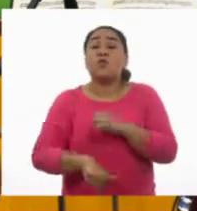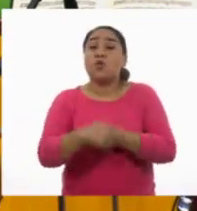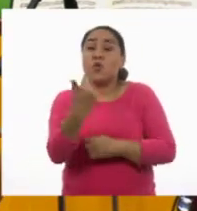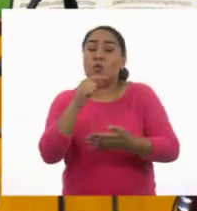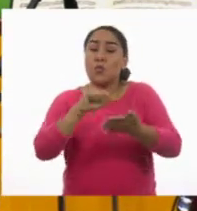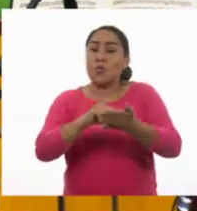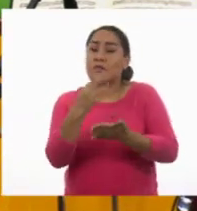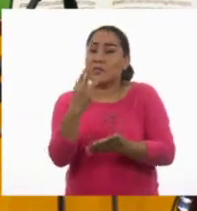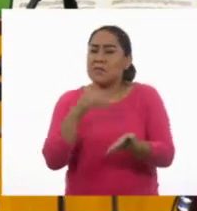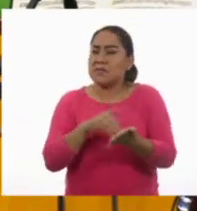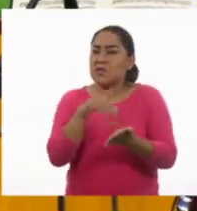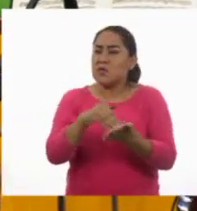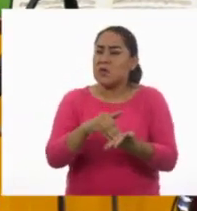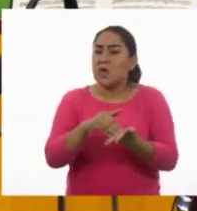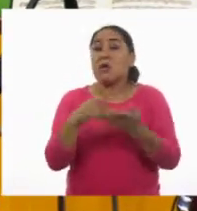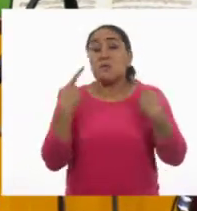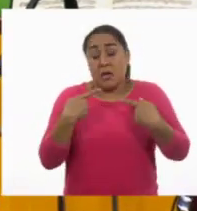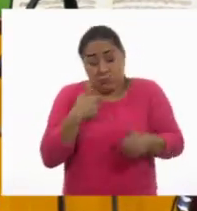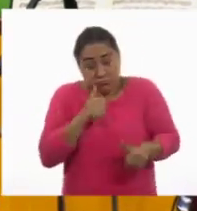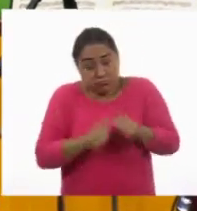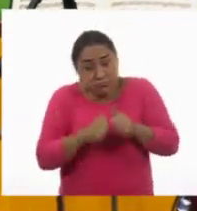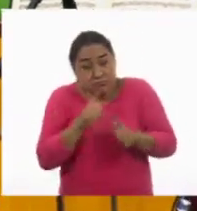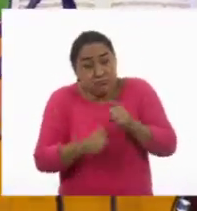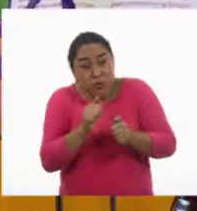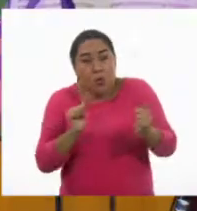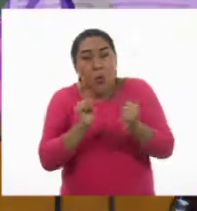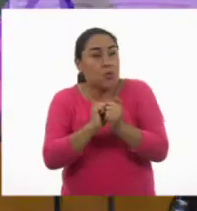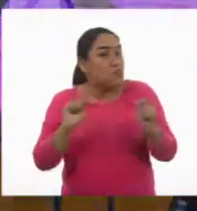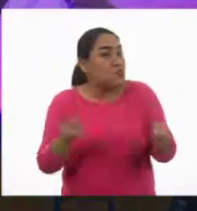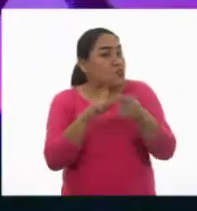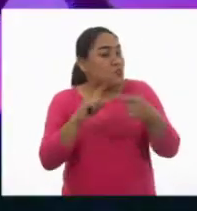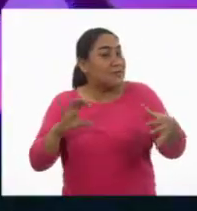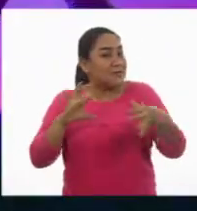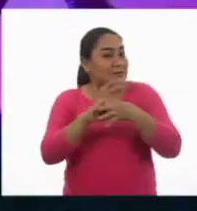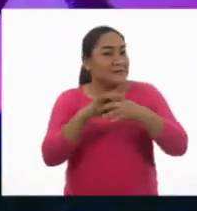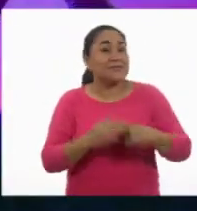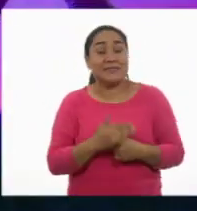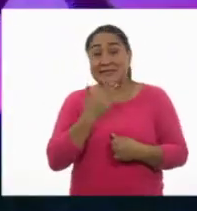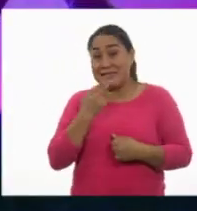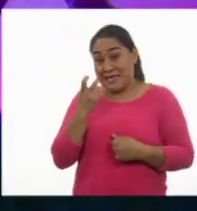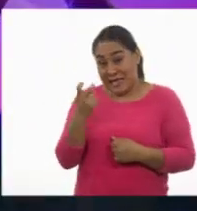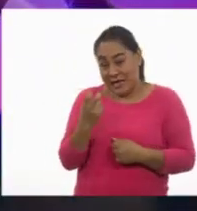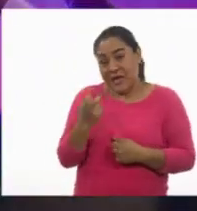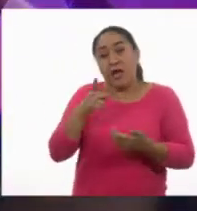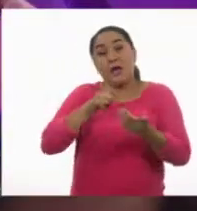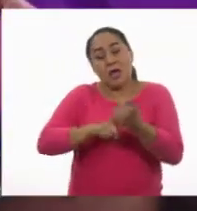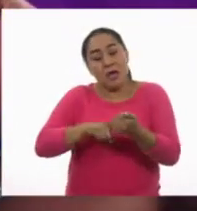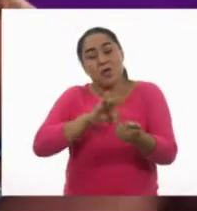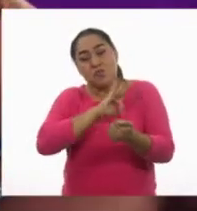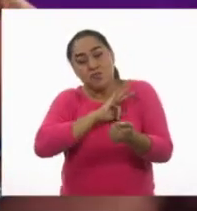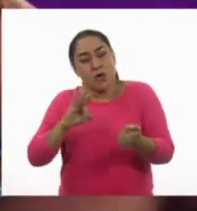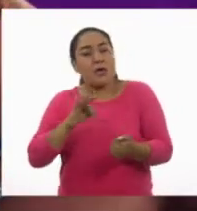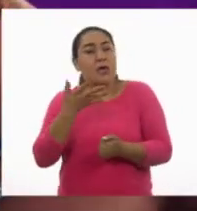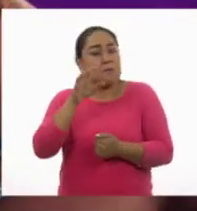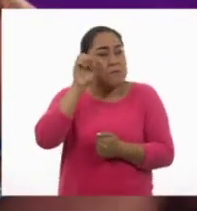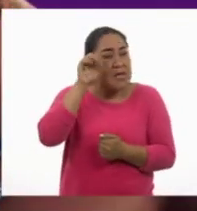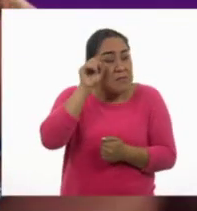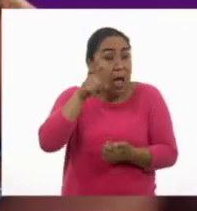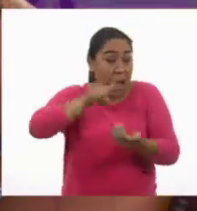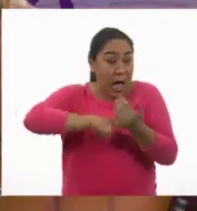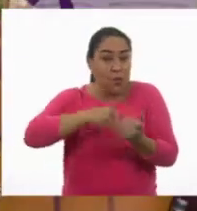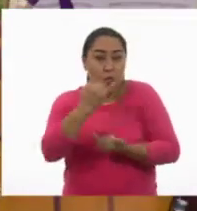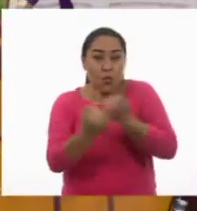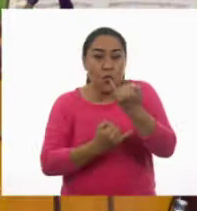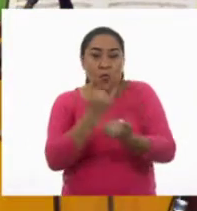12.3 millones de jugadores de manera simultánea. Scott realizó varios shows virtuales en vivo dentro del